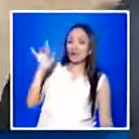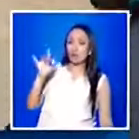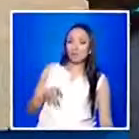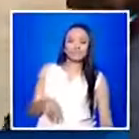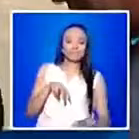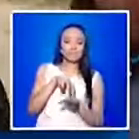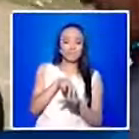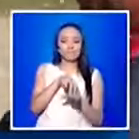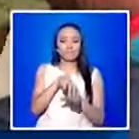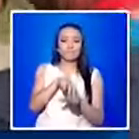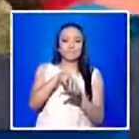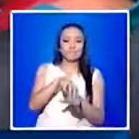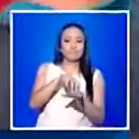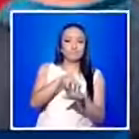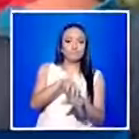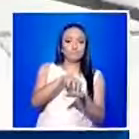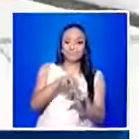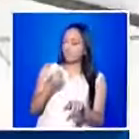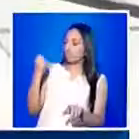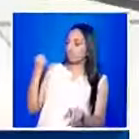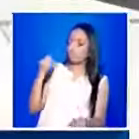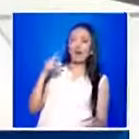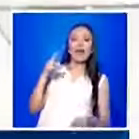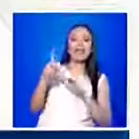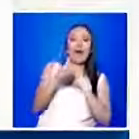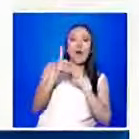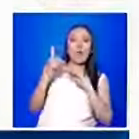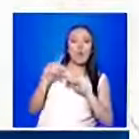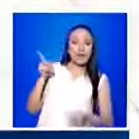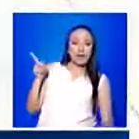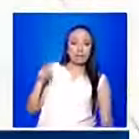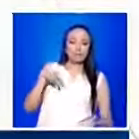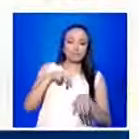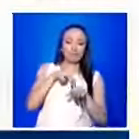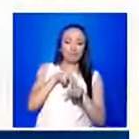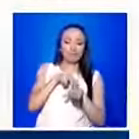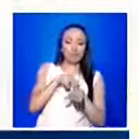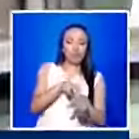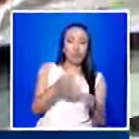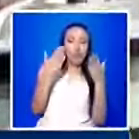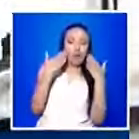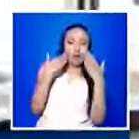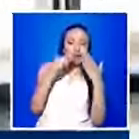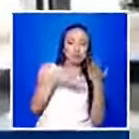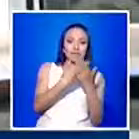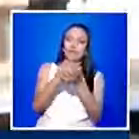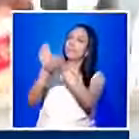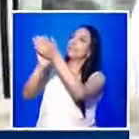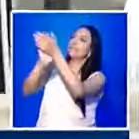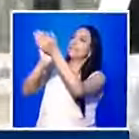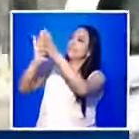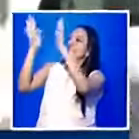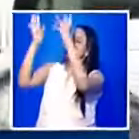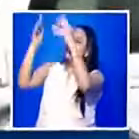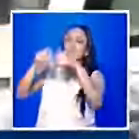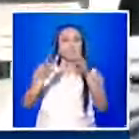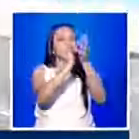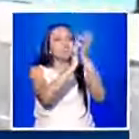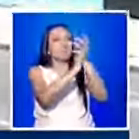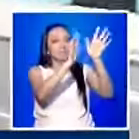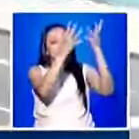de un bus descubierto que salió desde Daule, Kiara recorrió Guayaquil, recibiendo aplausos y felicitaciones de conductores y